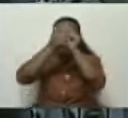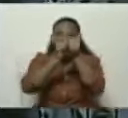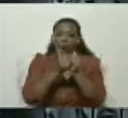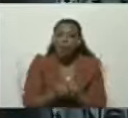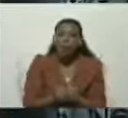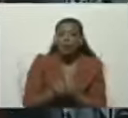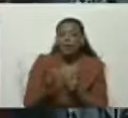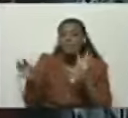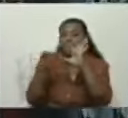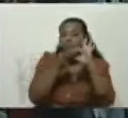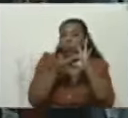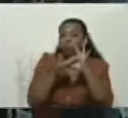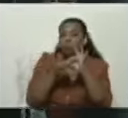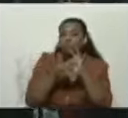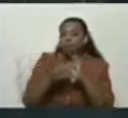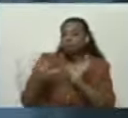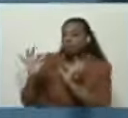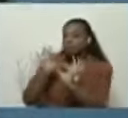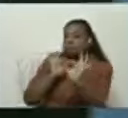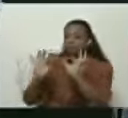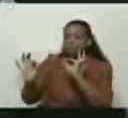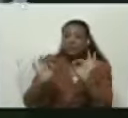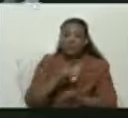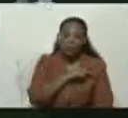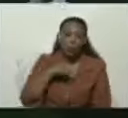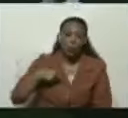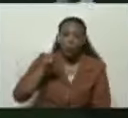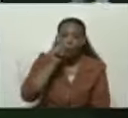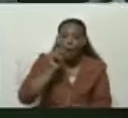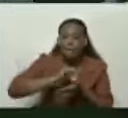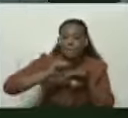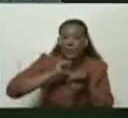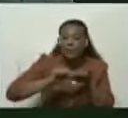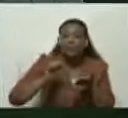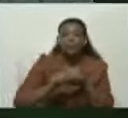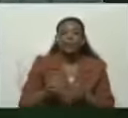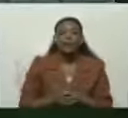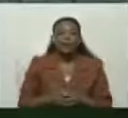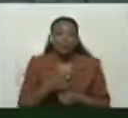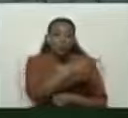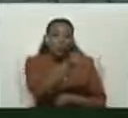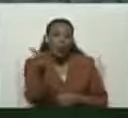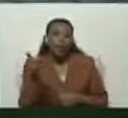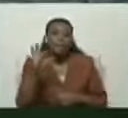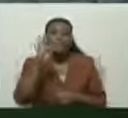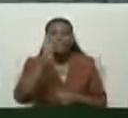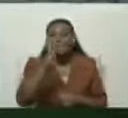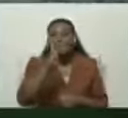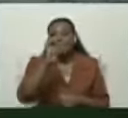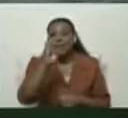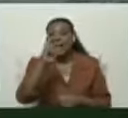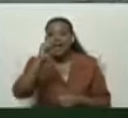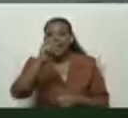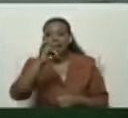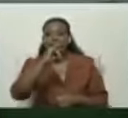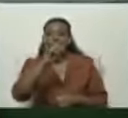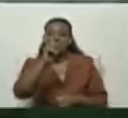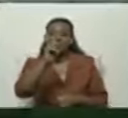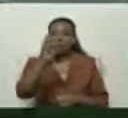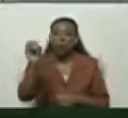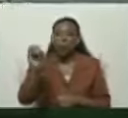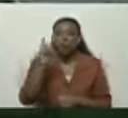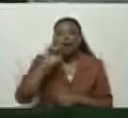literaria, vinculadas a la obra literaria de nuestro escritor homenajeado, el profesor Benito Iradi. Además